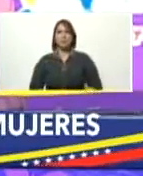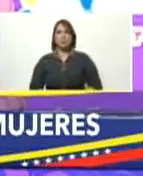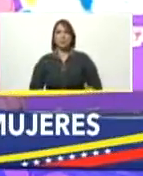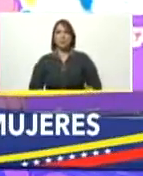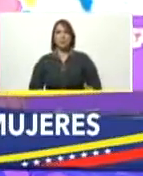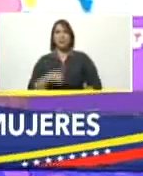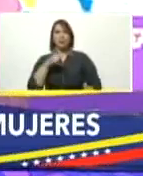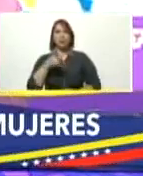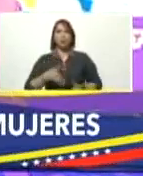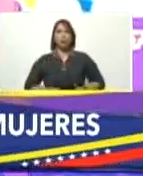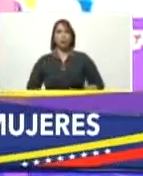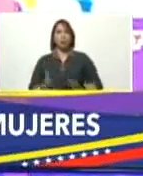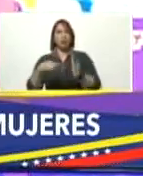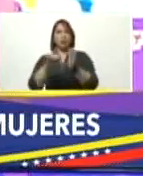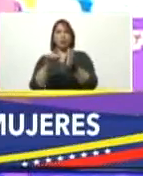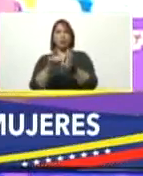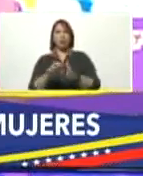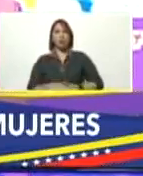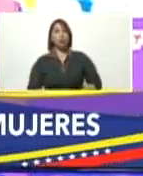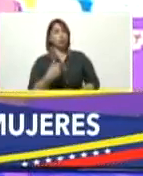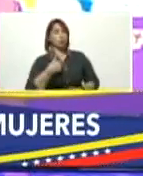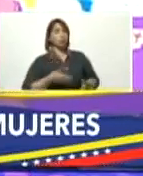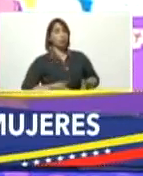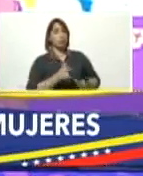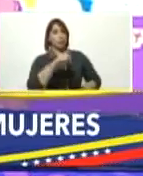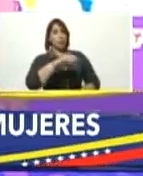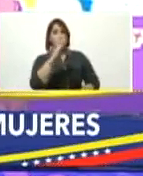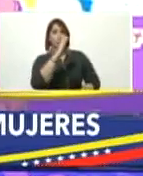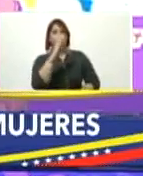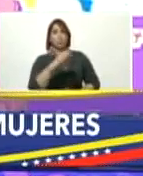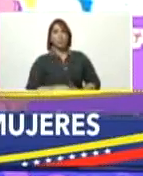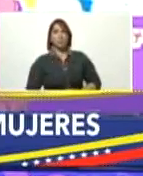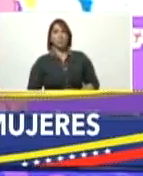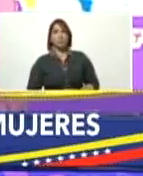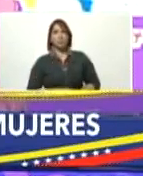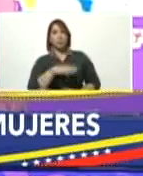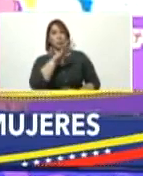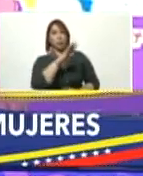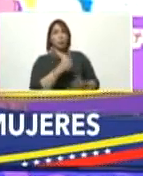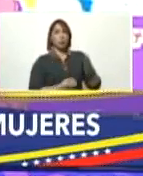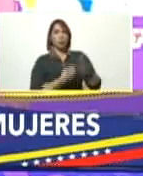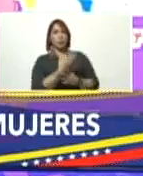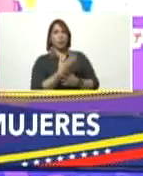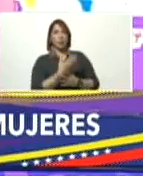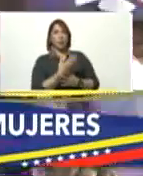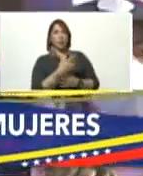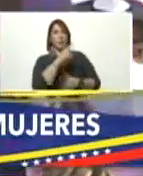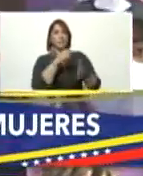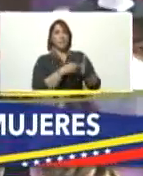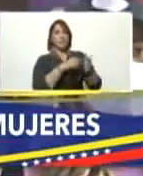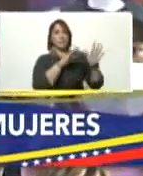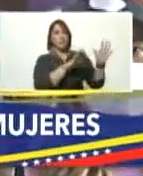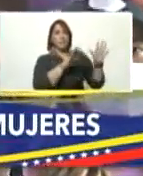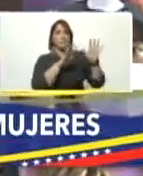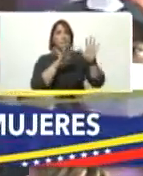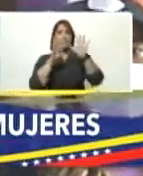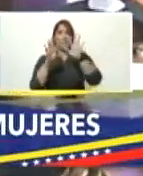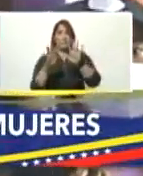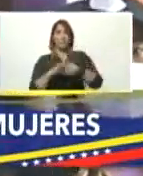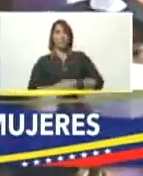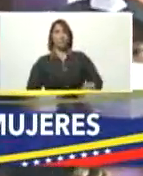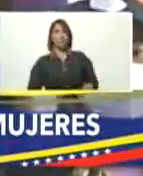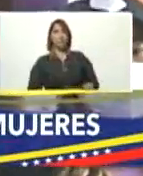¿tú naciste dónde? Yo nací aquí en Caracas, un 4 de mayo del 1999,